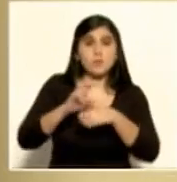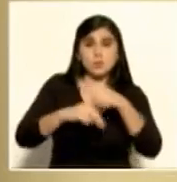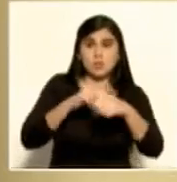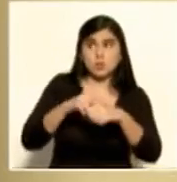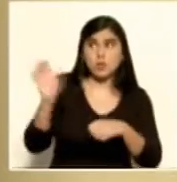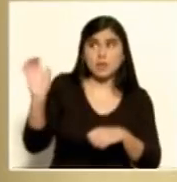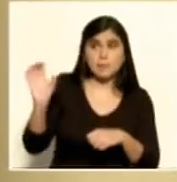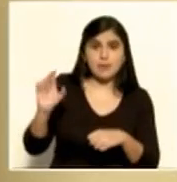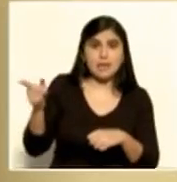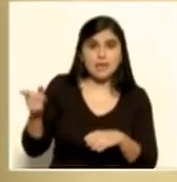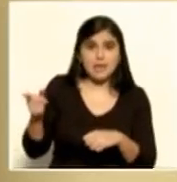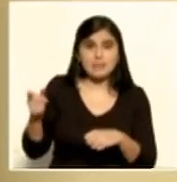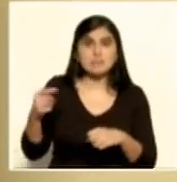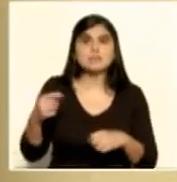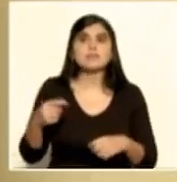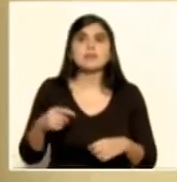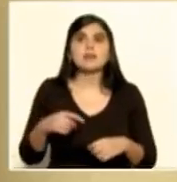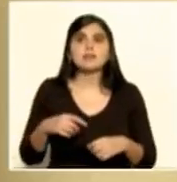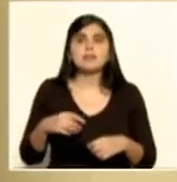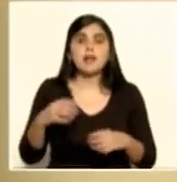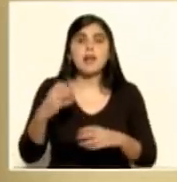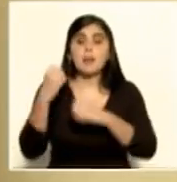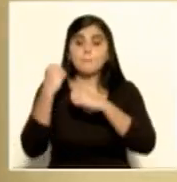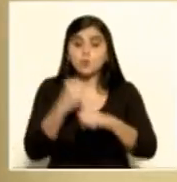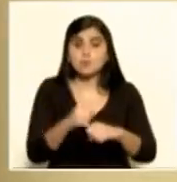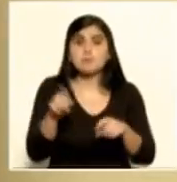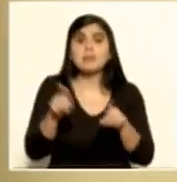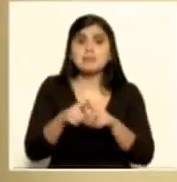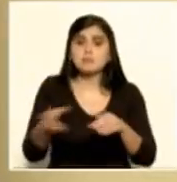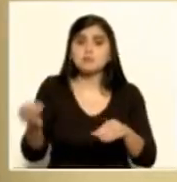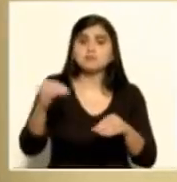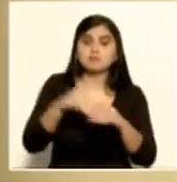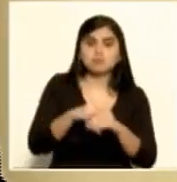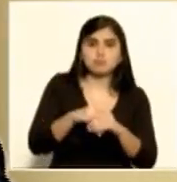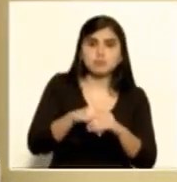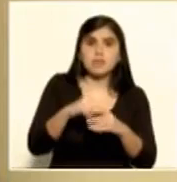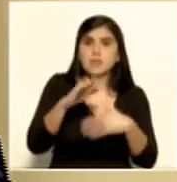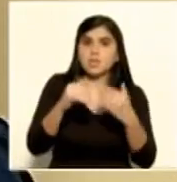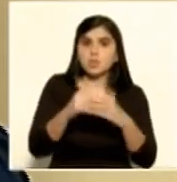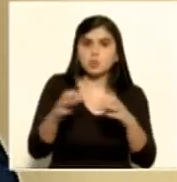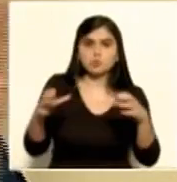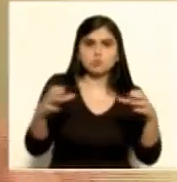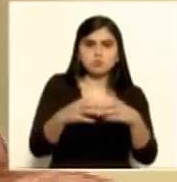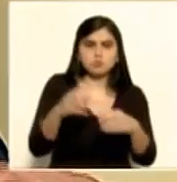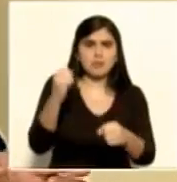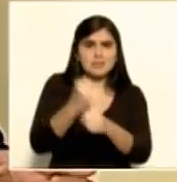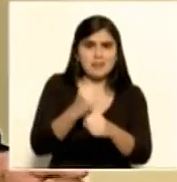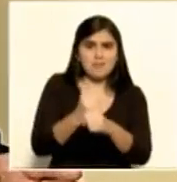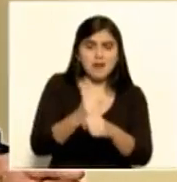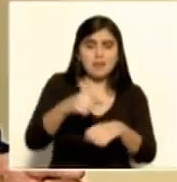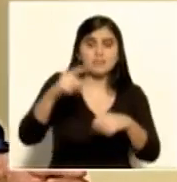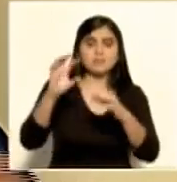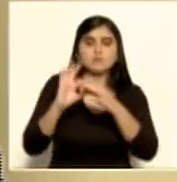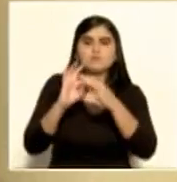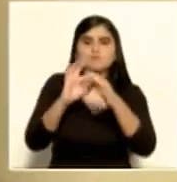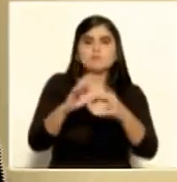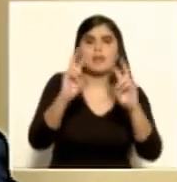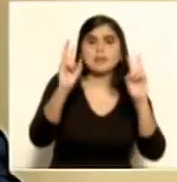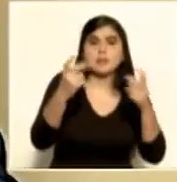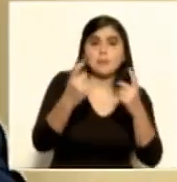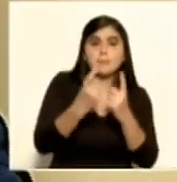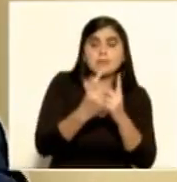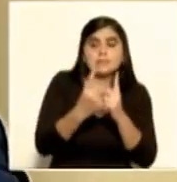Pública, las municipalidades, en el tema del aislamiento, que tiene que ver con el aislamiento que se puede hacer en forma domiciliaria